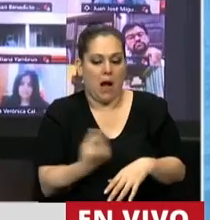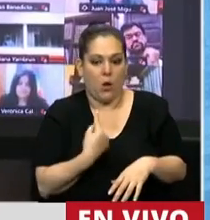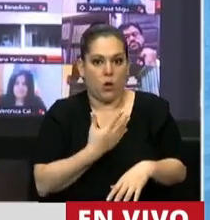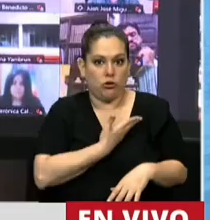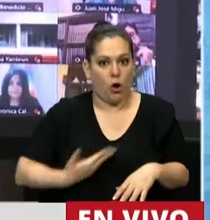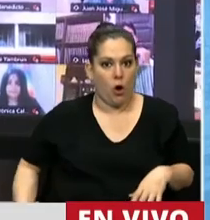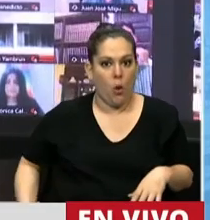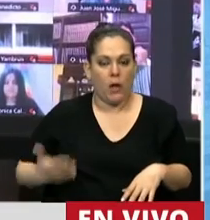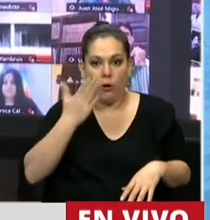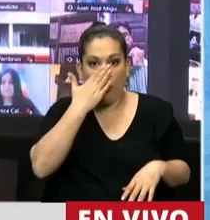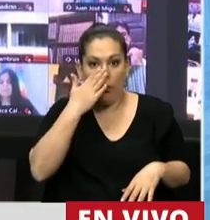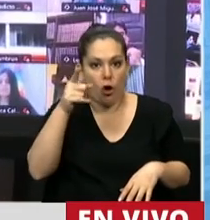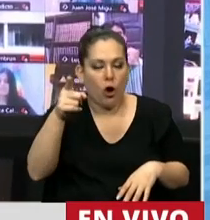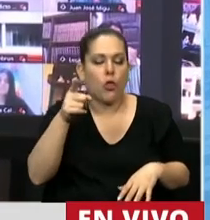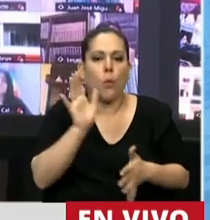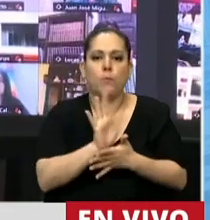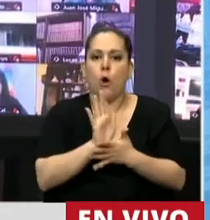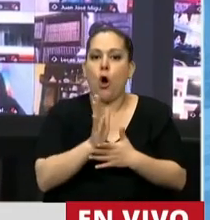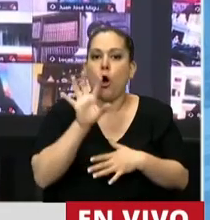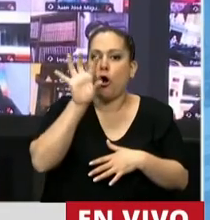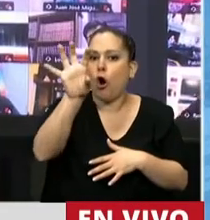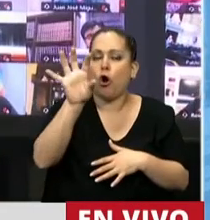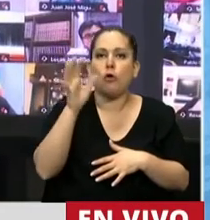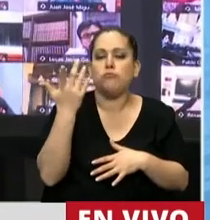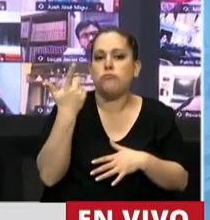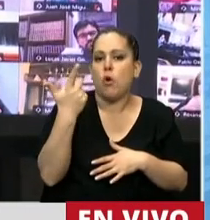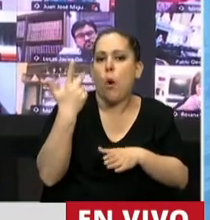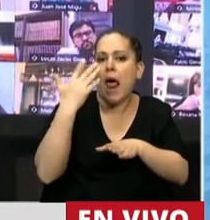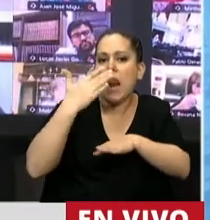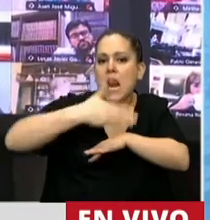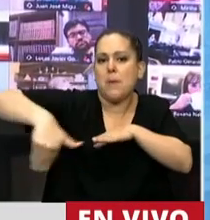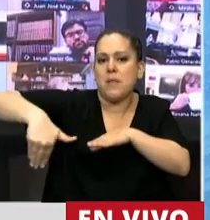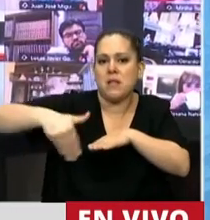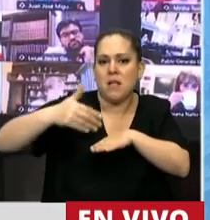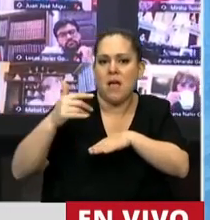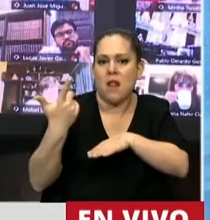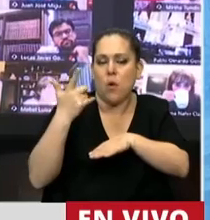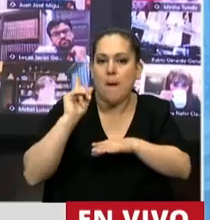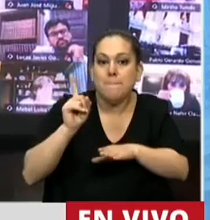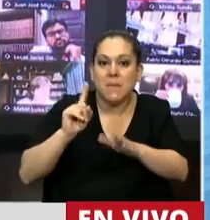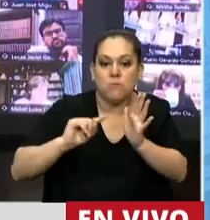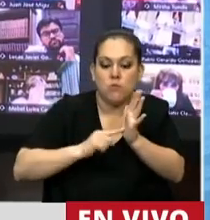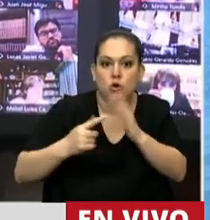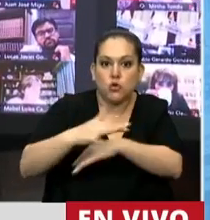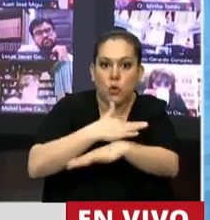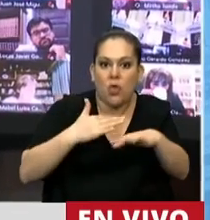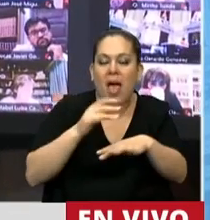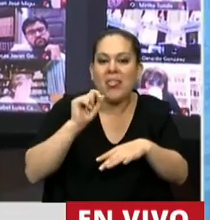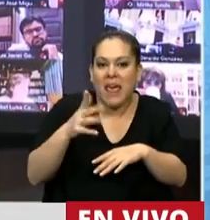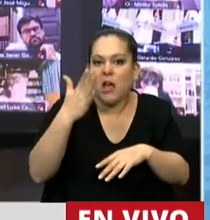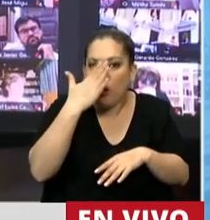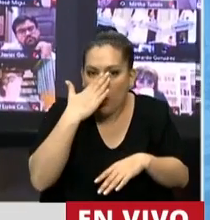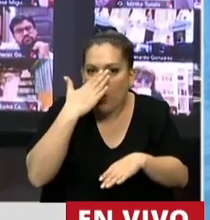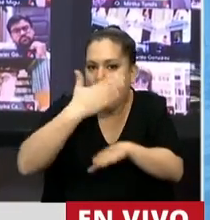gobierno la provincia no tiene sus límites límites perdón dentro de la ciudad de córdoba